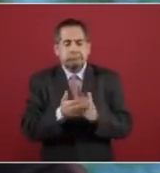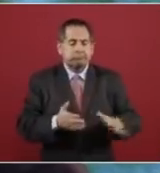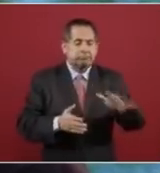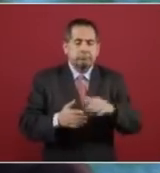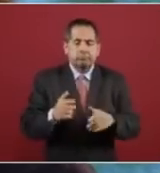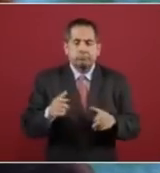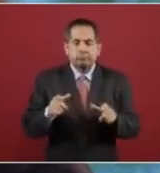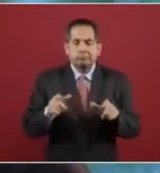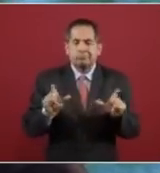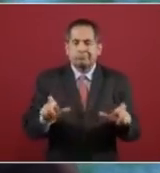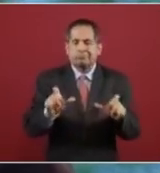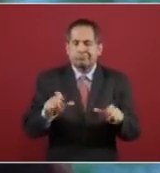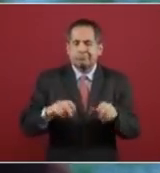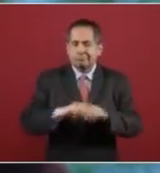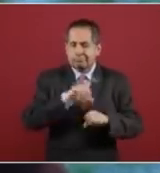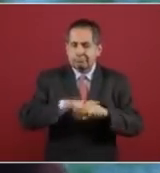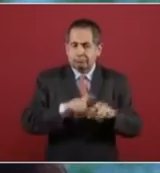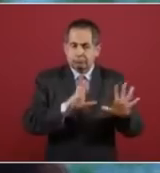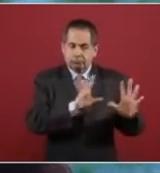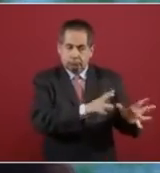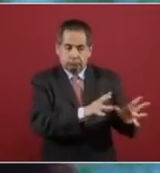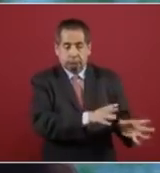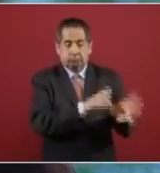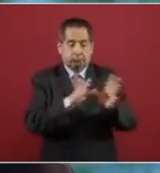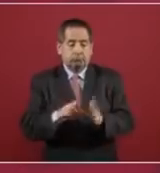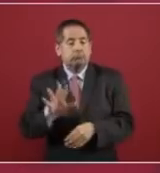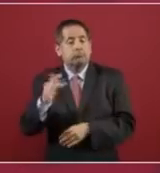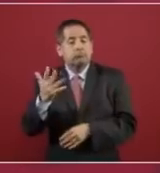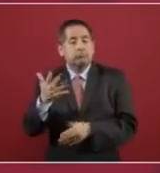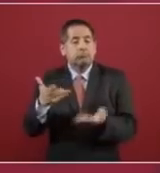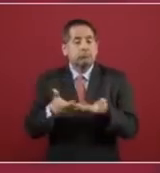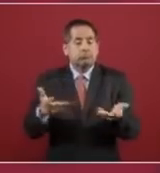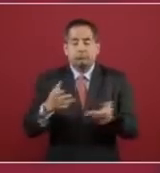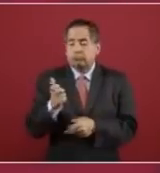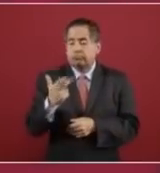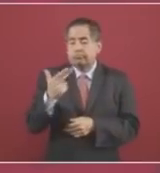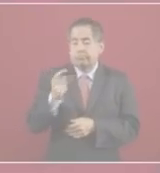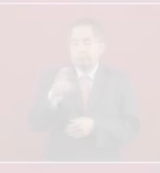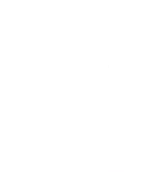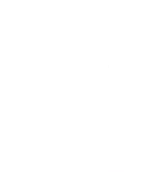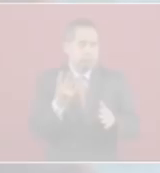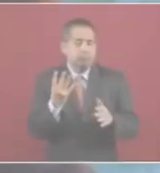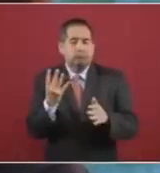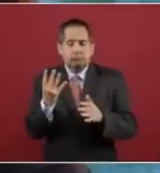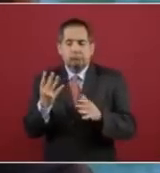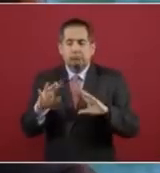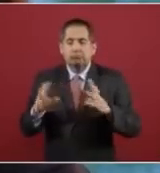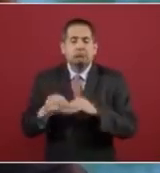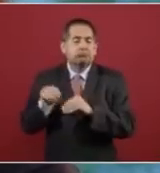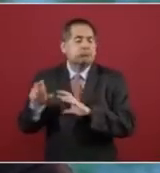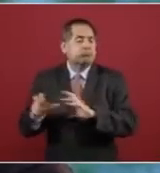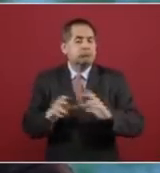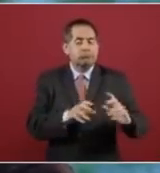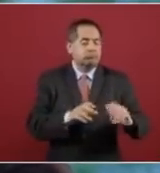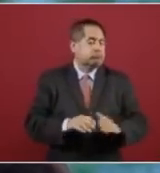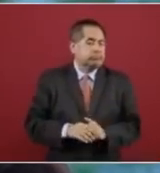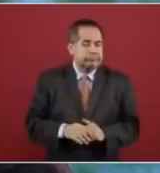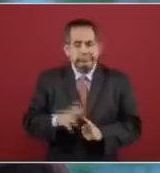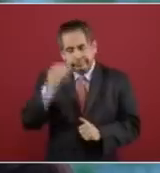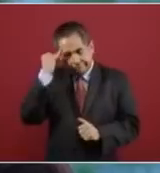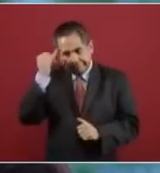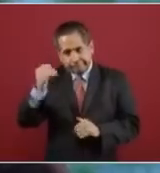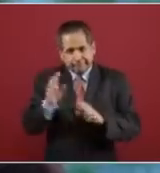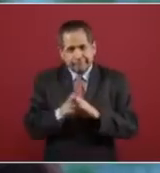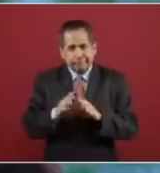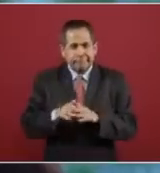Nacional y otra parte, casi 50 hectáreas, van a ser incorporadas al Bosque de Chapultepec. Solo para que tengan una idea, Central Park